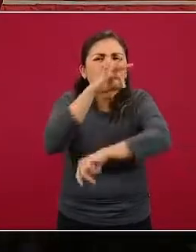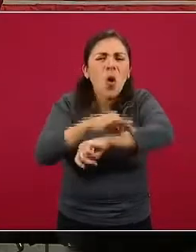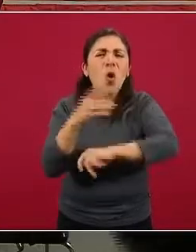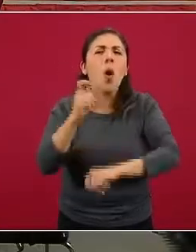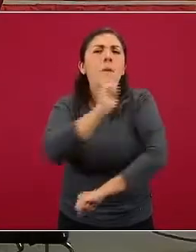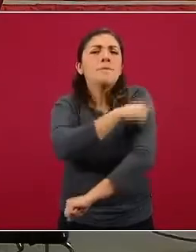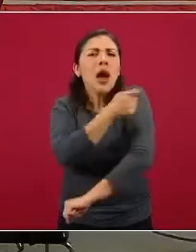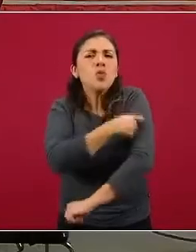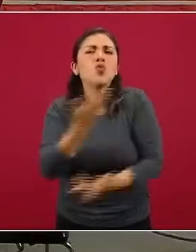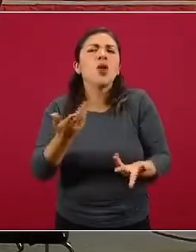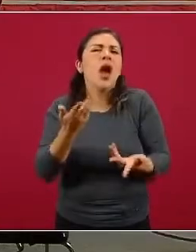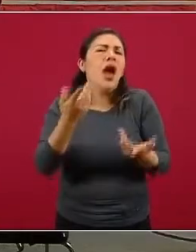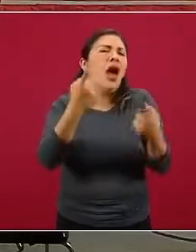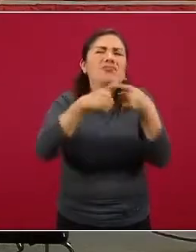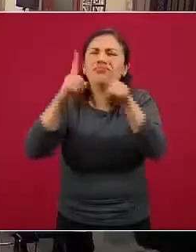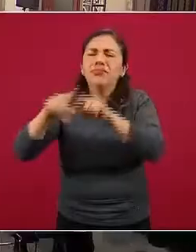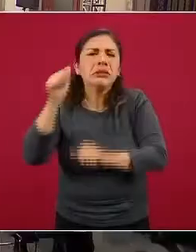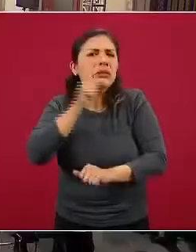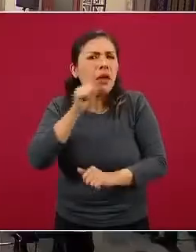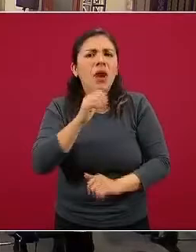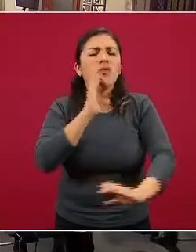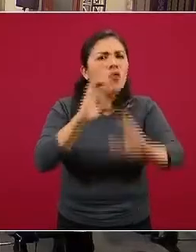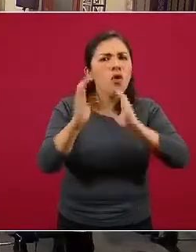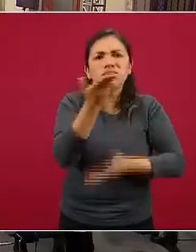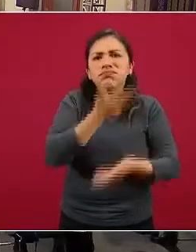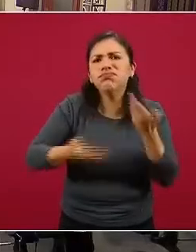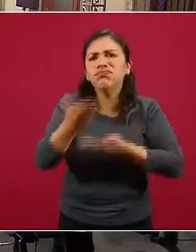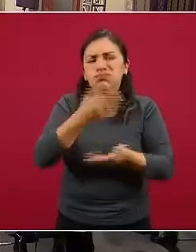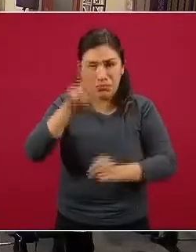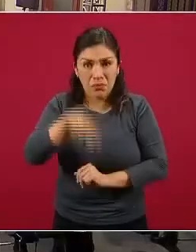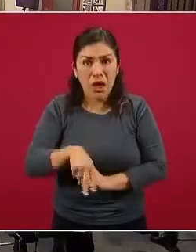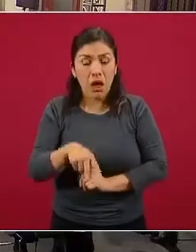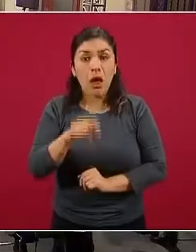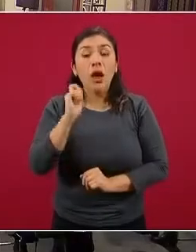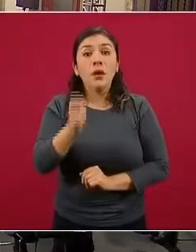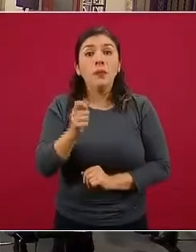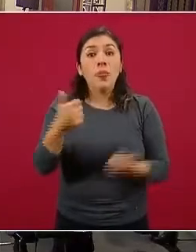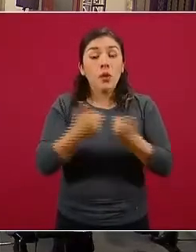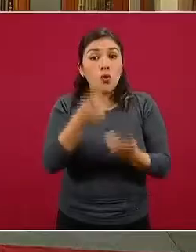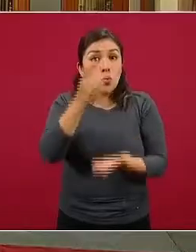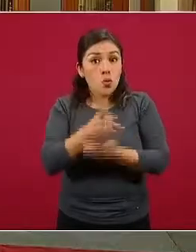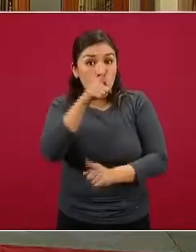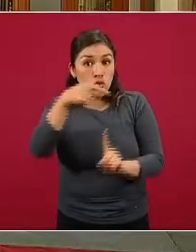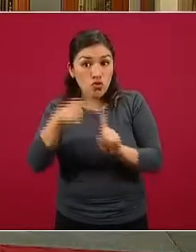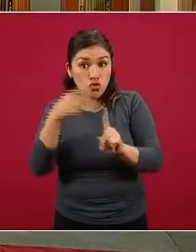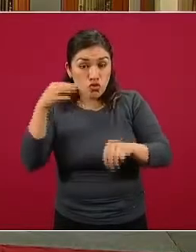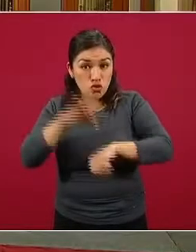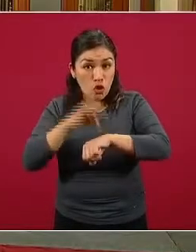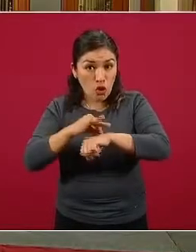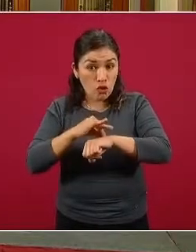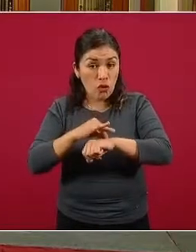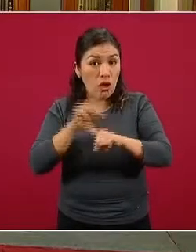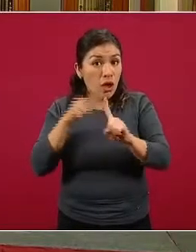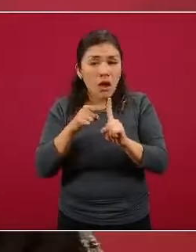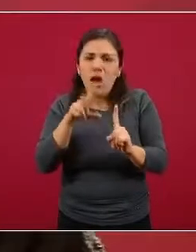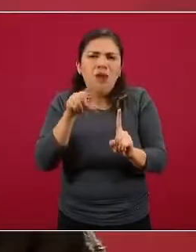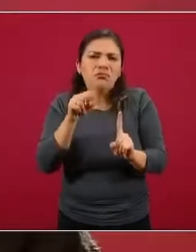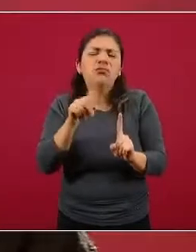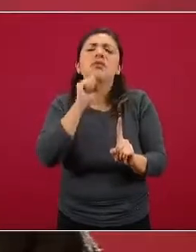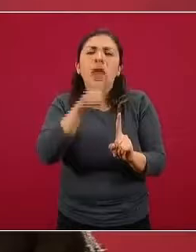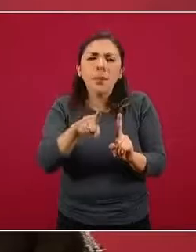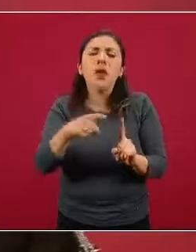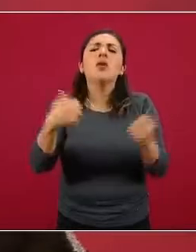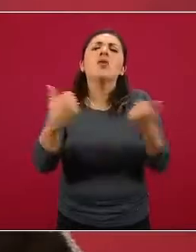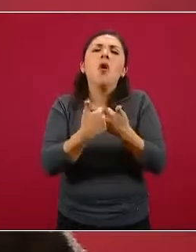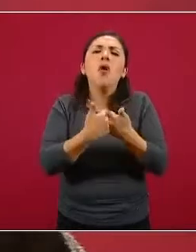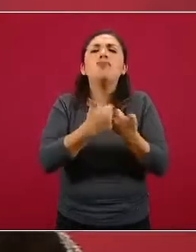la salud reproductiva. Todo el tiempo estamos comunicándonos, no solamente con el doctor Petersen, secretario de Salud del Estado de Jalisco,